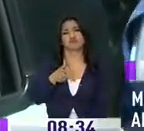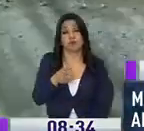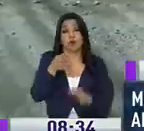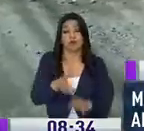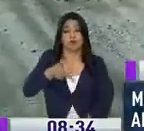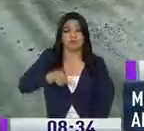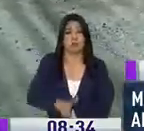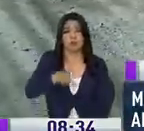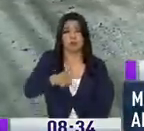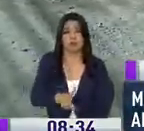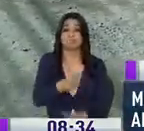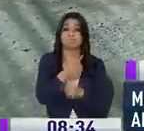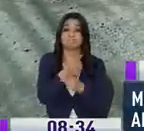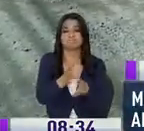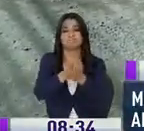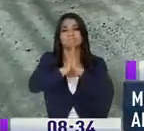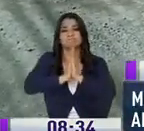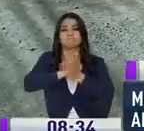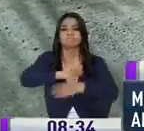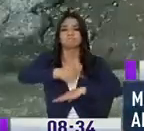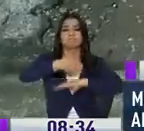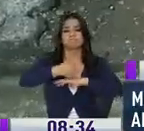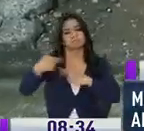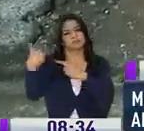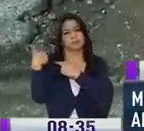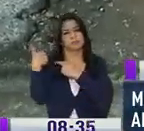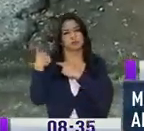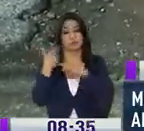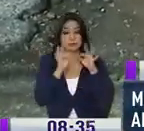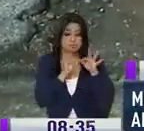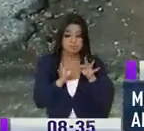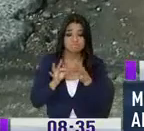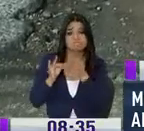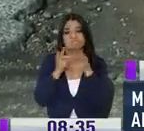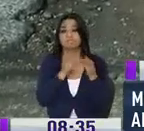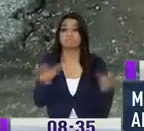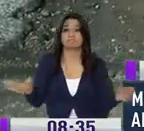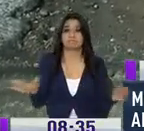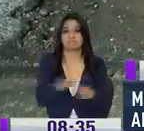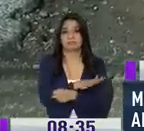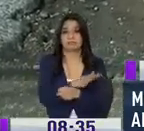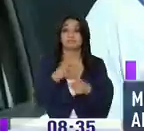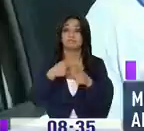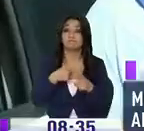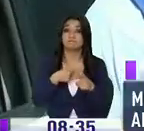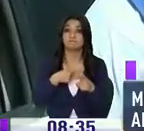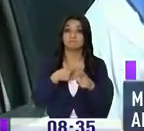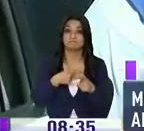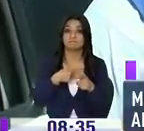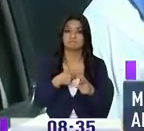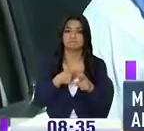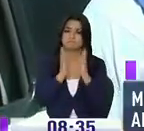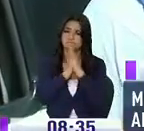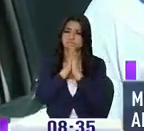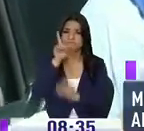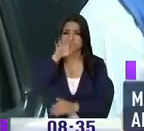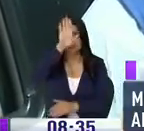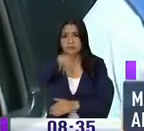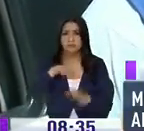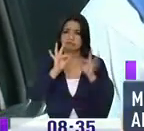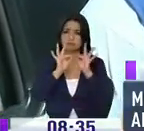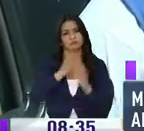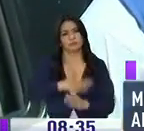del hueco. Por ello solicitan a las autoridades competentes la reparación integral urgente. Se necesita que vengan a